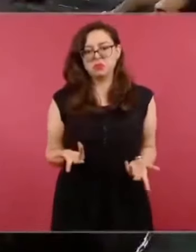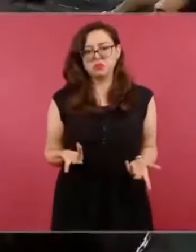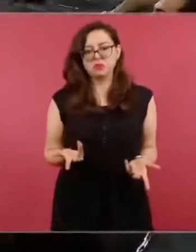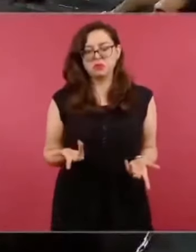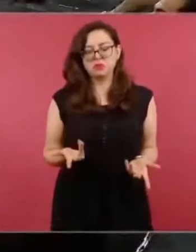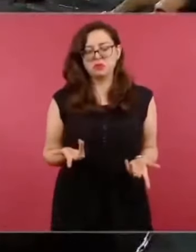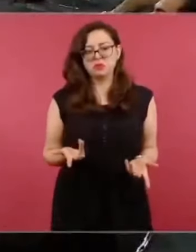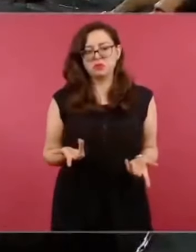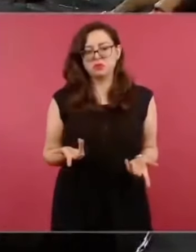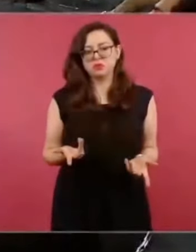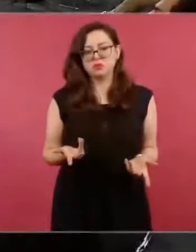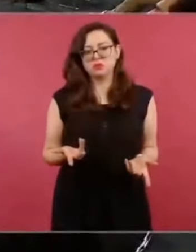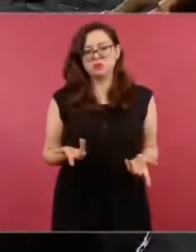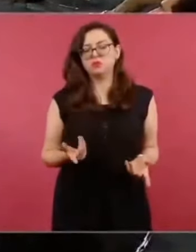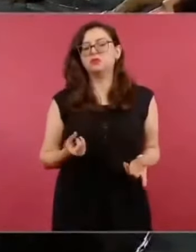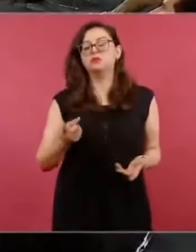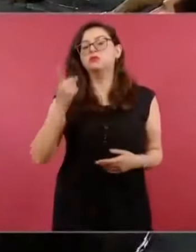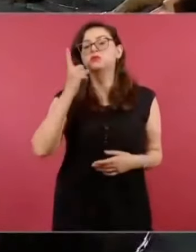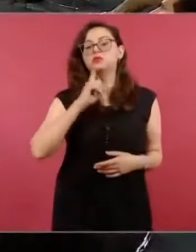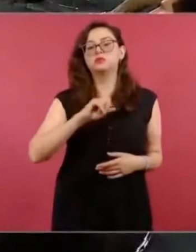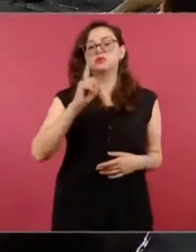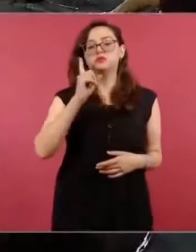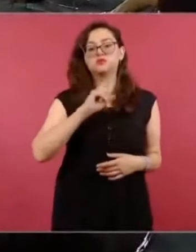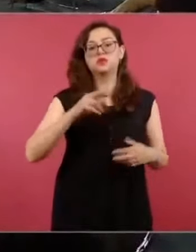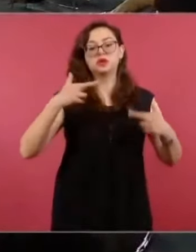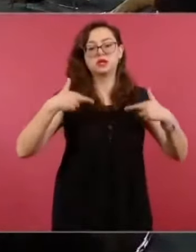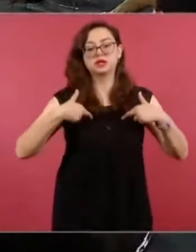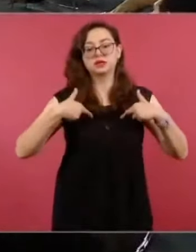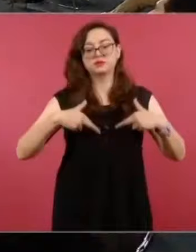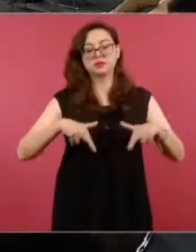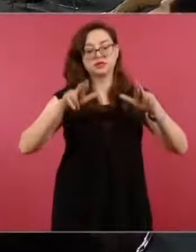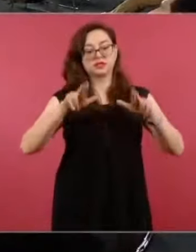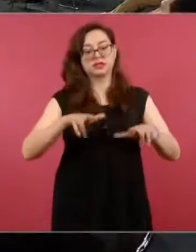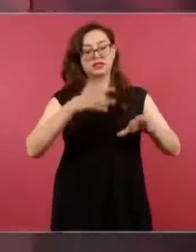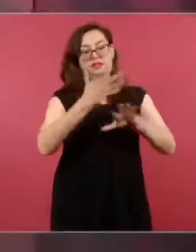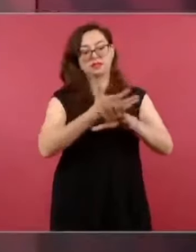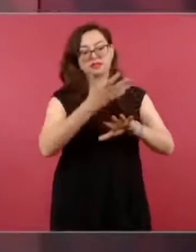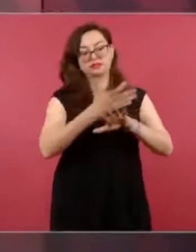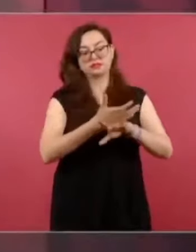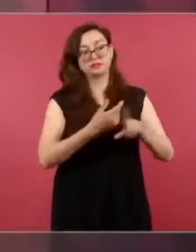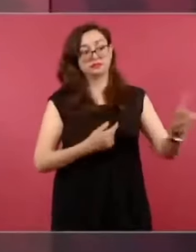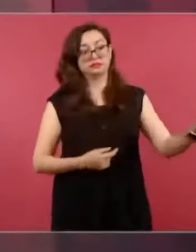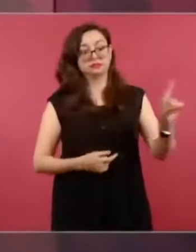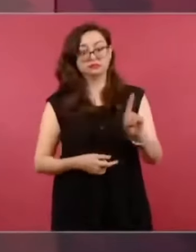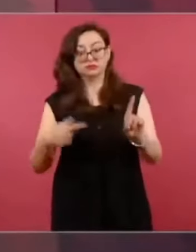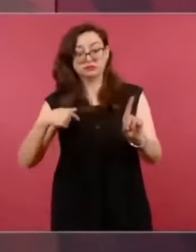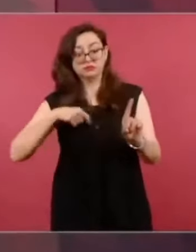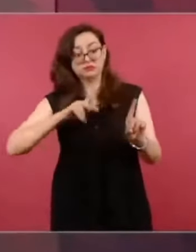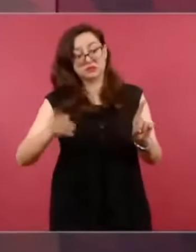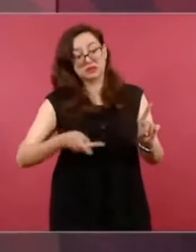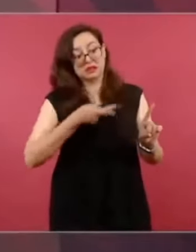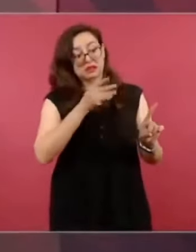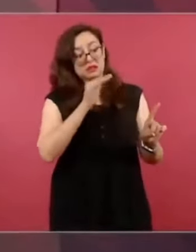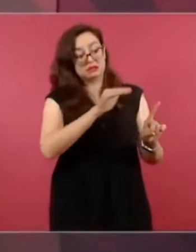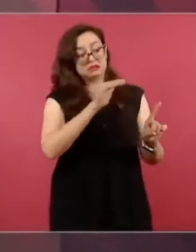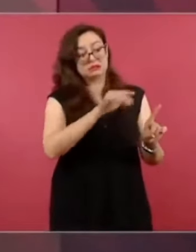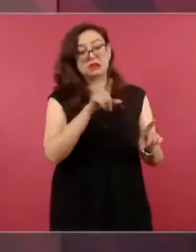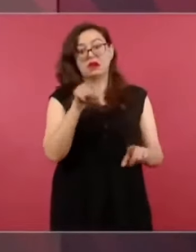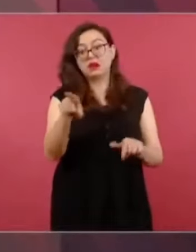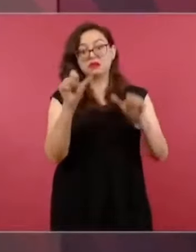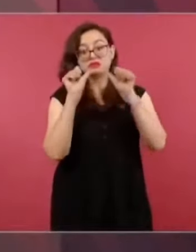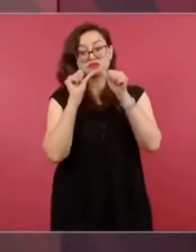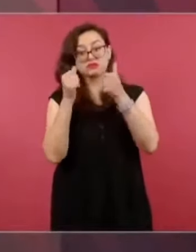le de yo una tarjeta o ustedes están financiando esta asociación que